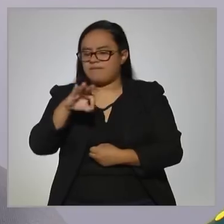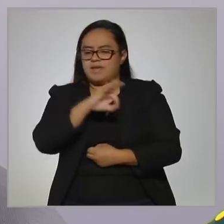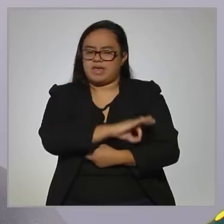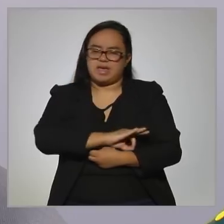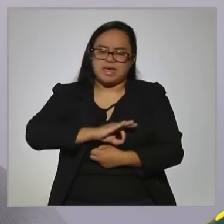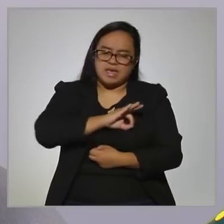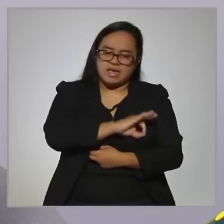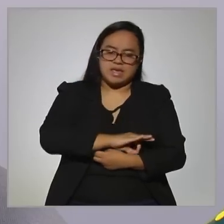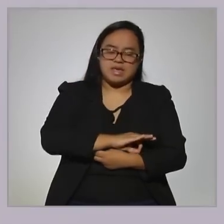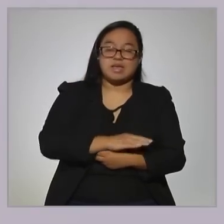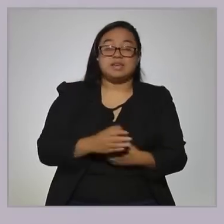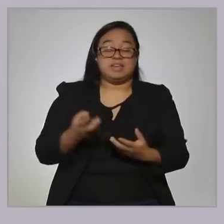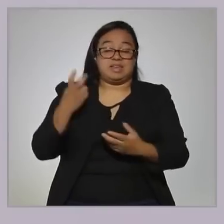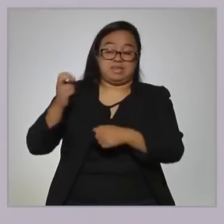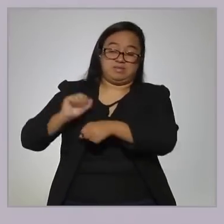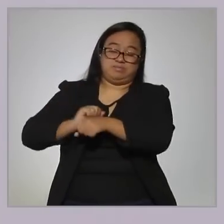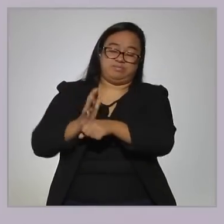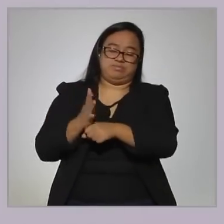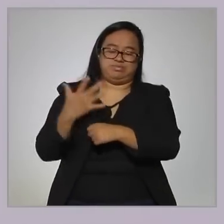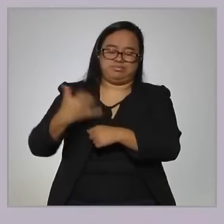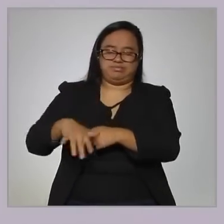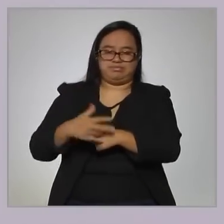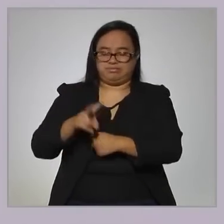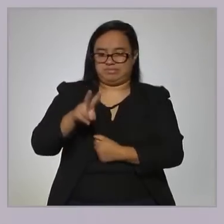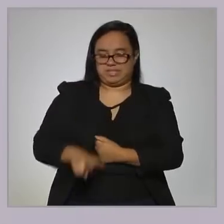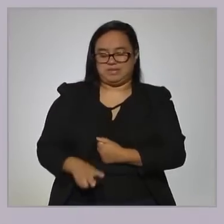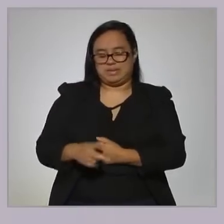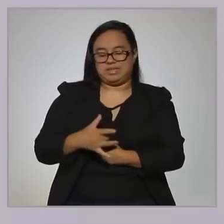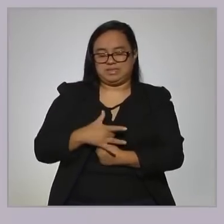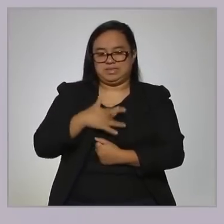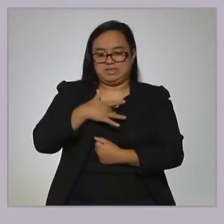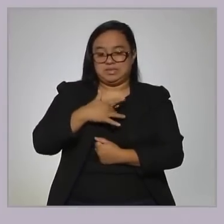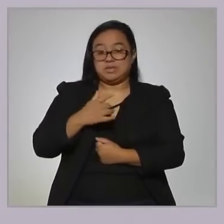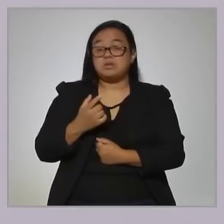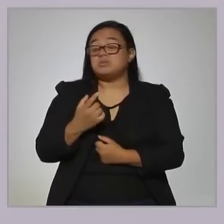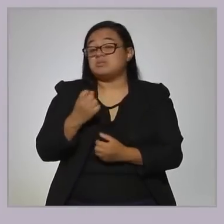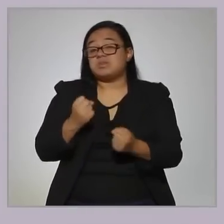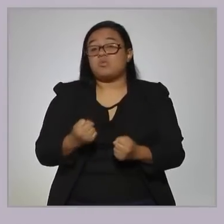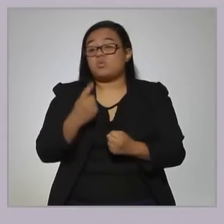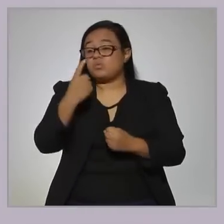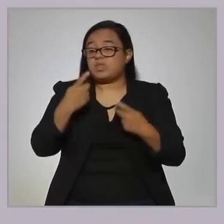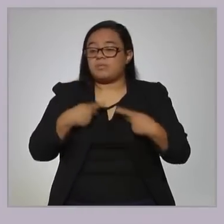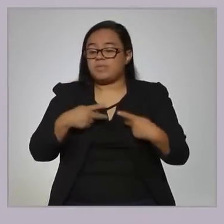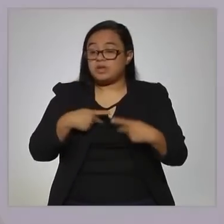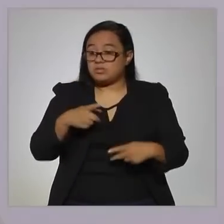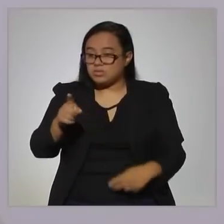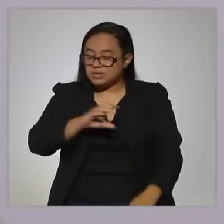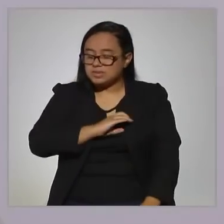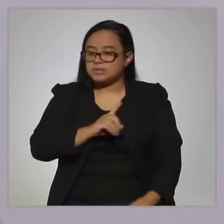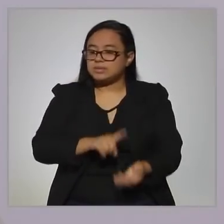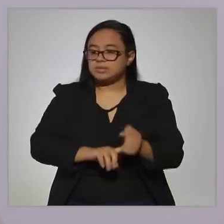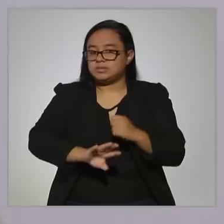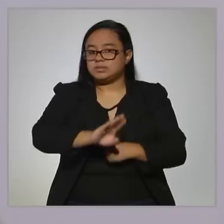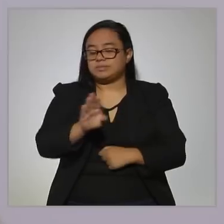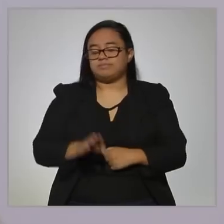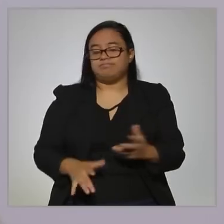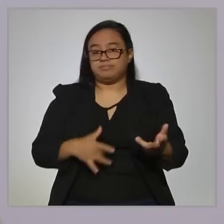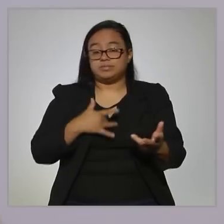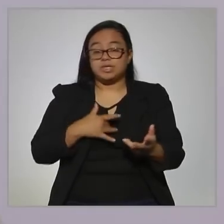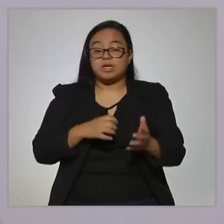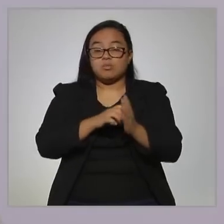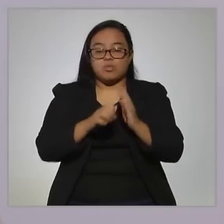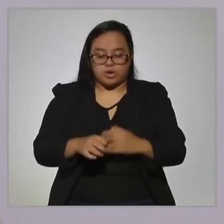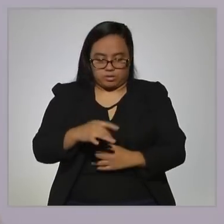de una pandemia tan dura como la que pasamos. A todos se nos murió alguien querido, y esa noción de que mañana te